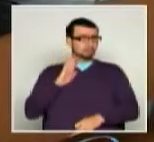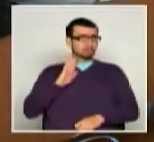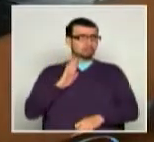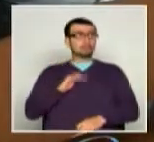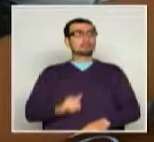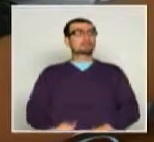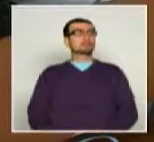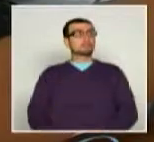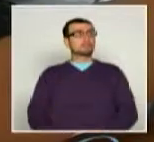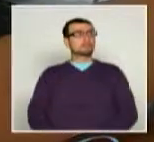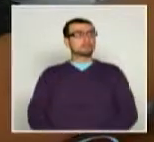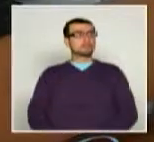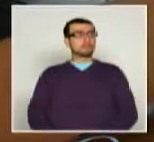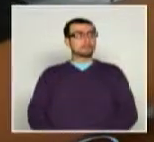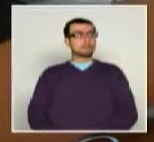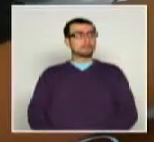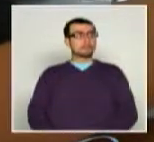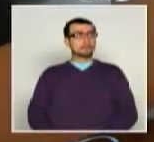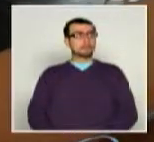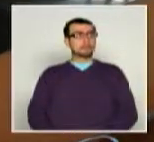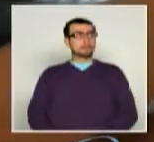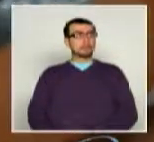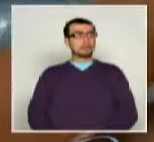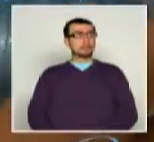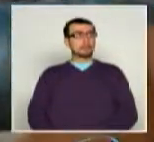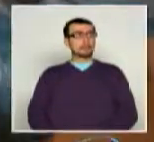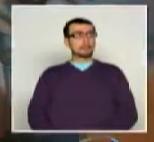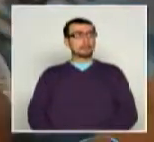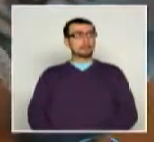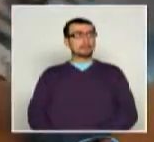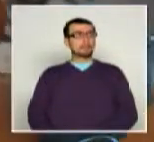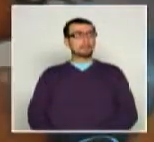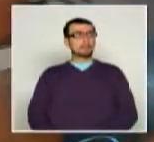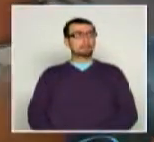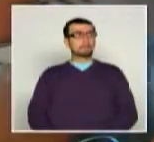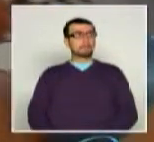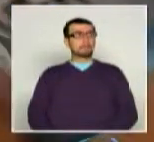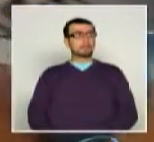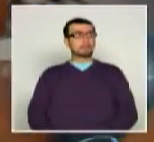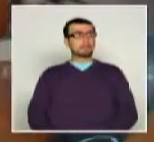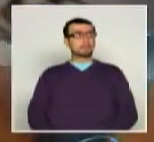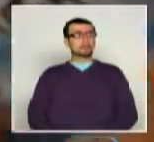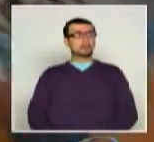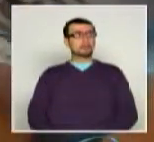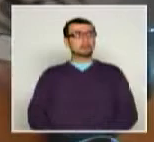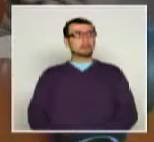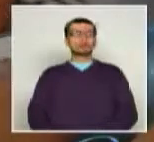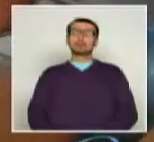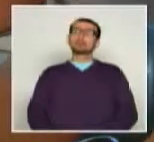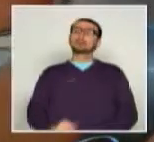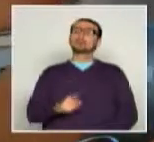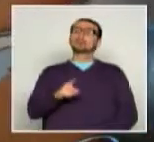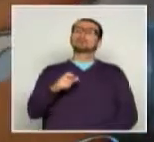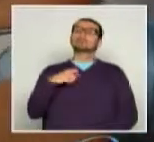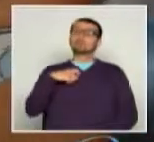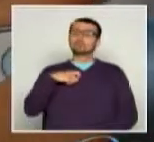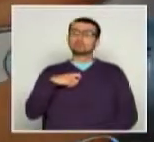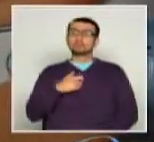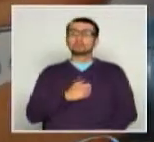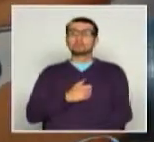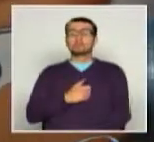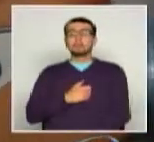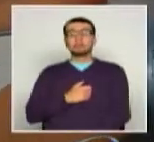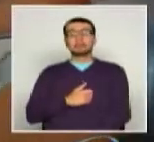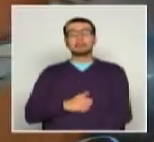el tálamo en tercera fase. Raúl, muéstrame un poco que usted tiene allí también las ¿cómo